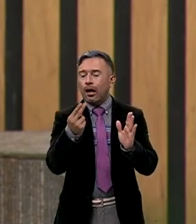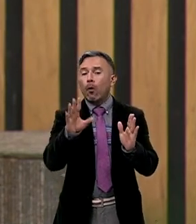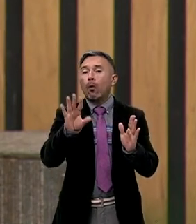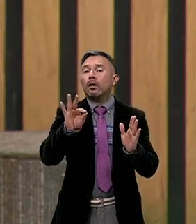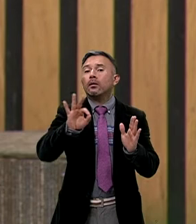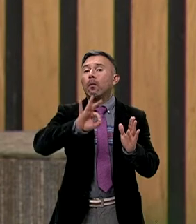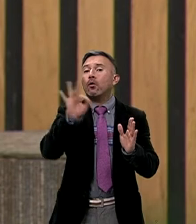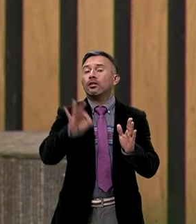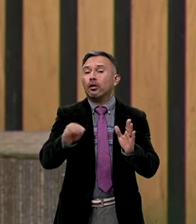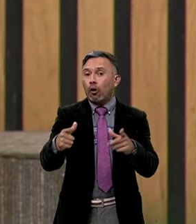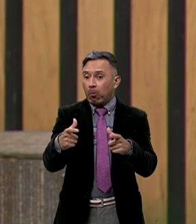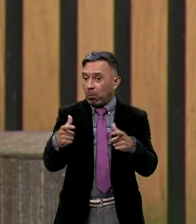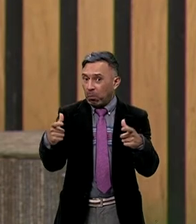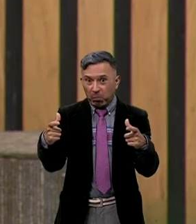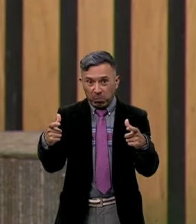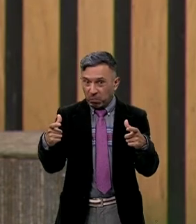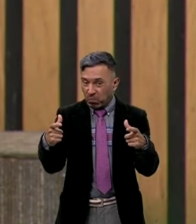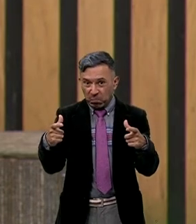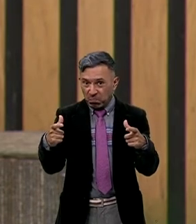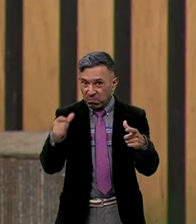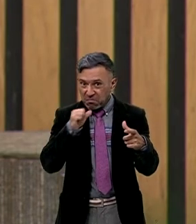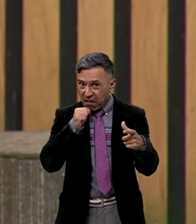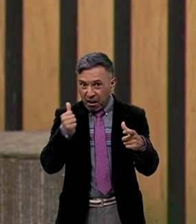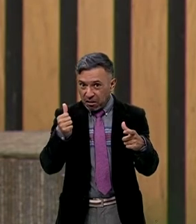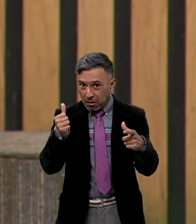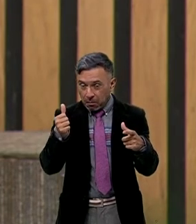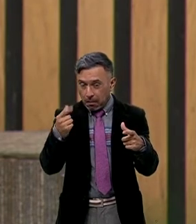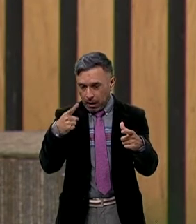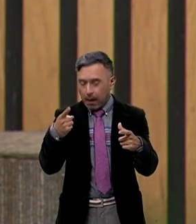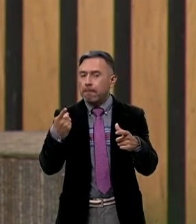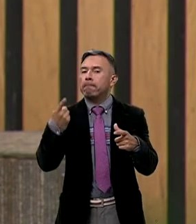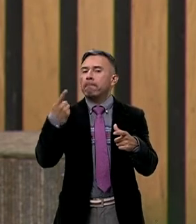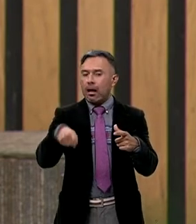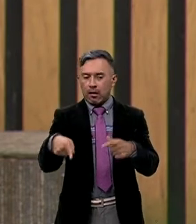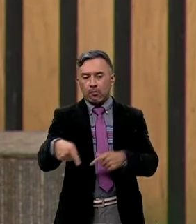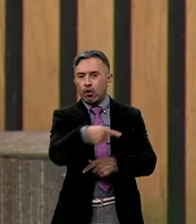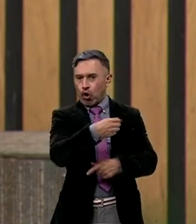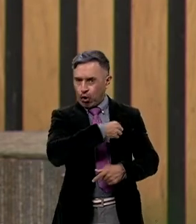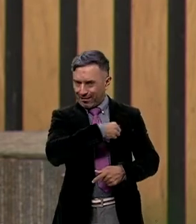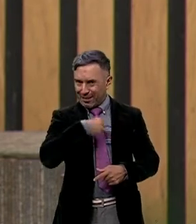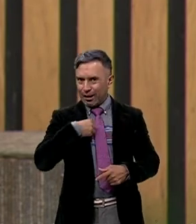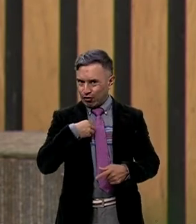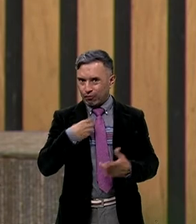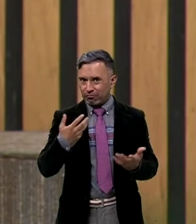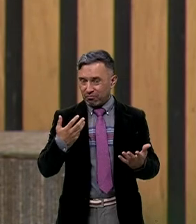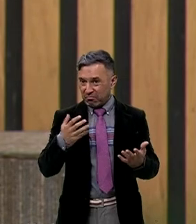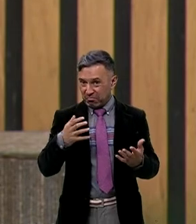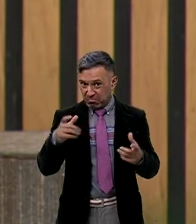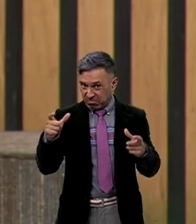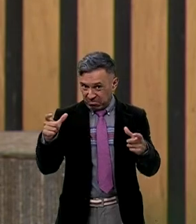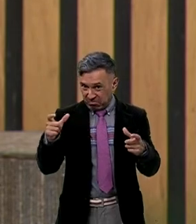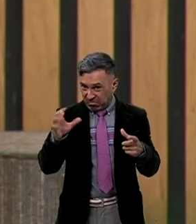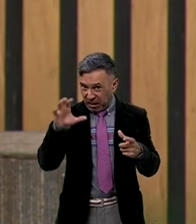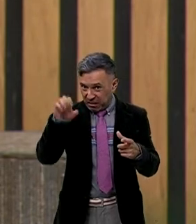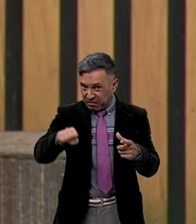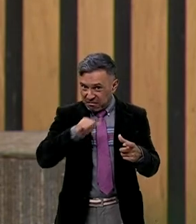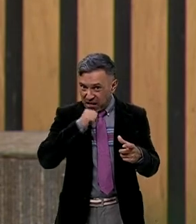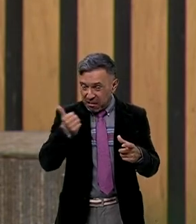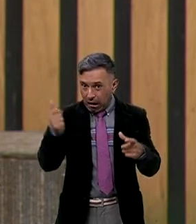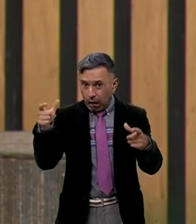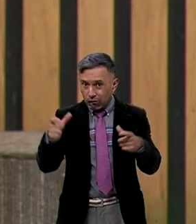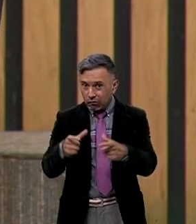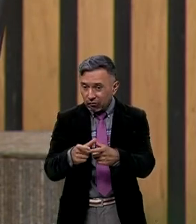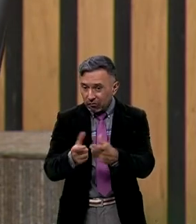esto un procedimiento vinculatorio pues de eso se trata una consulta de recibir